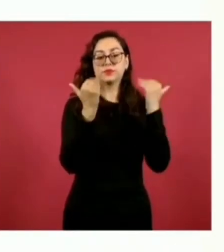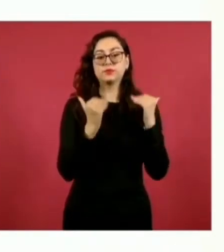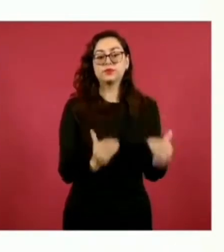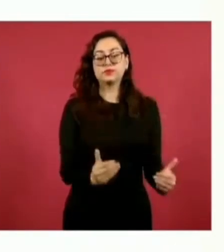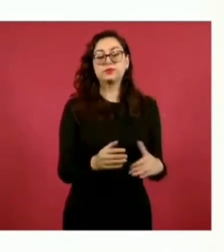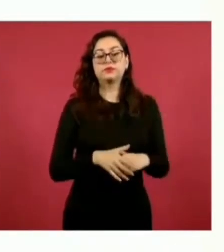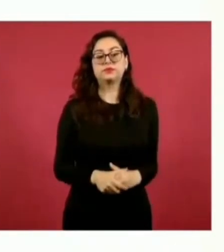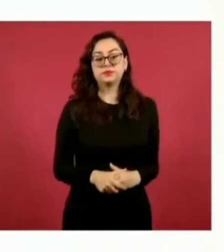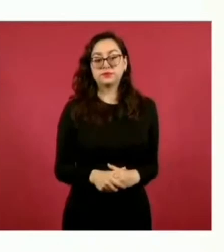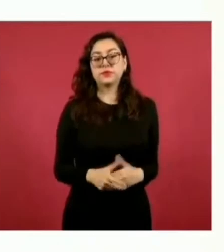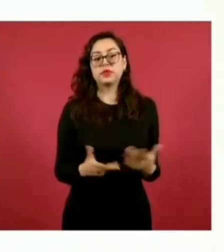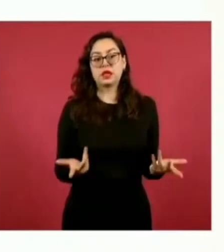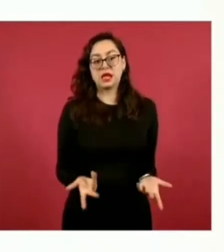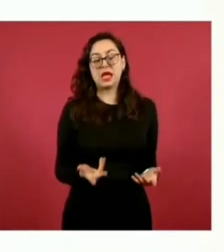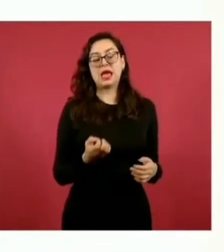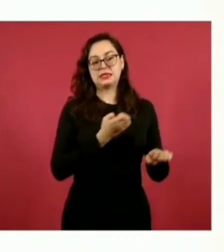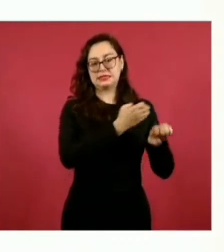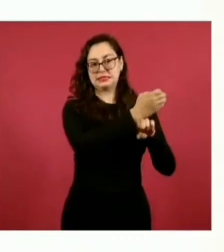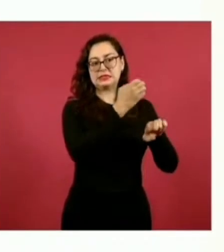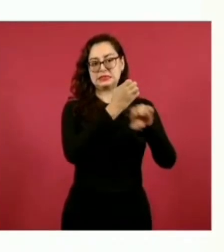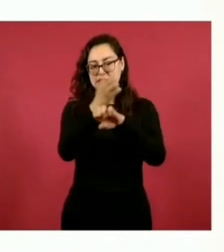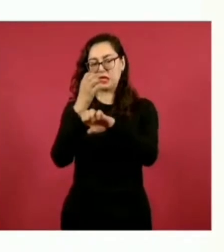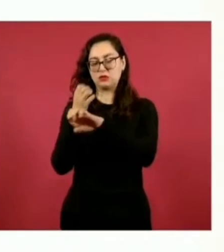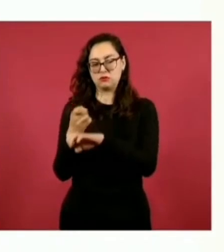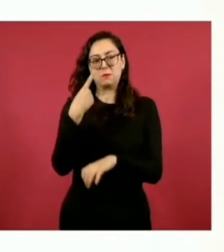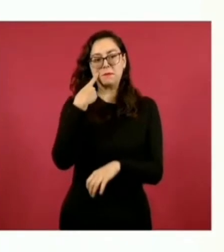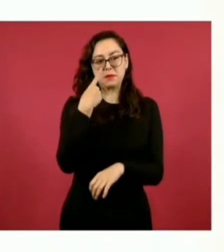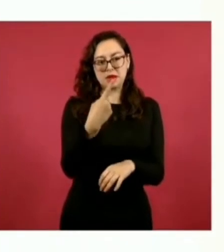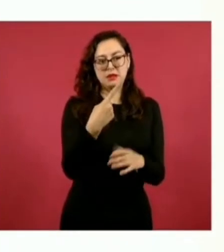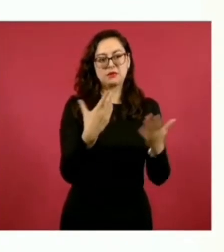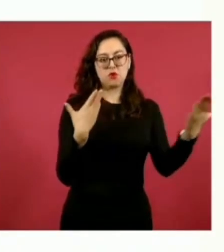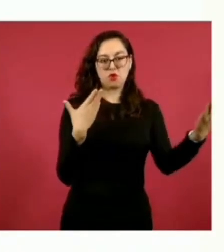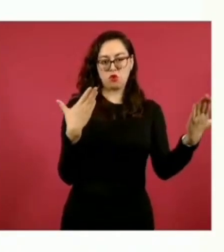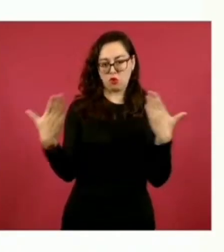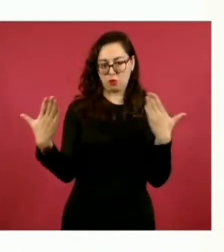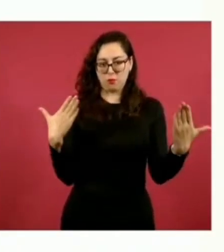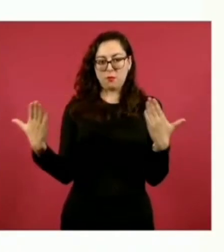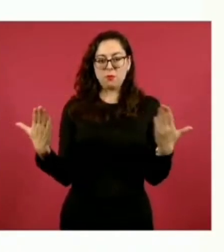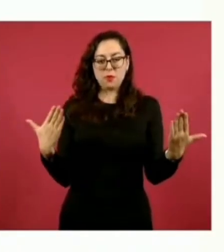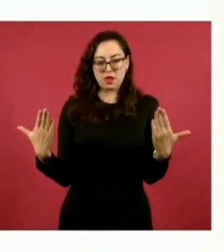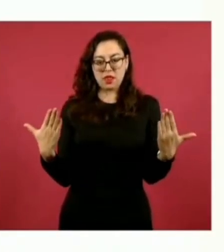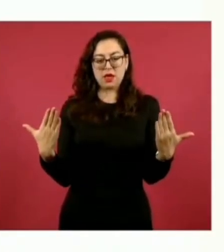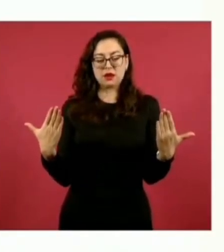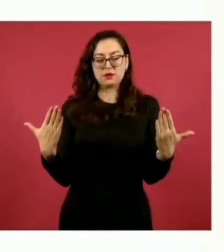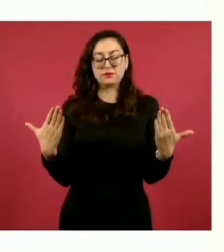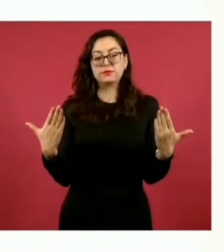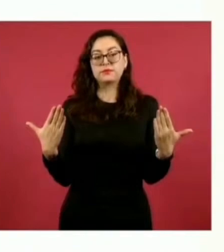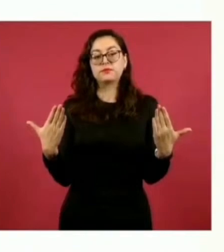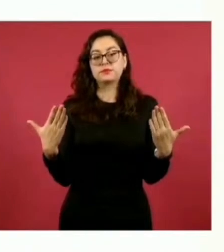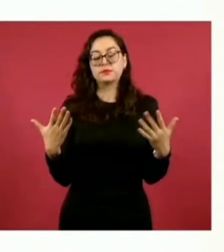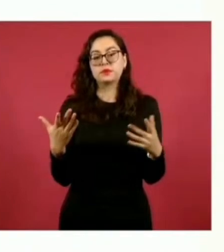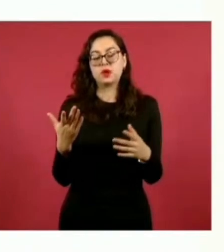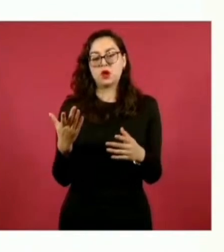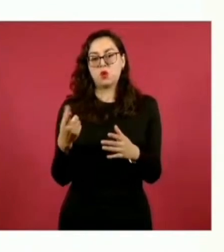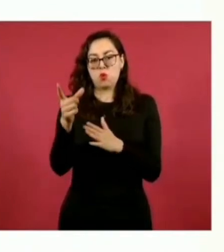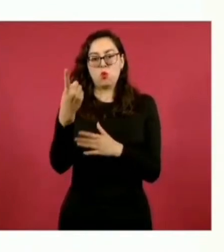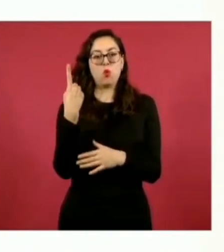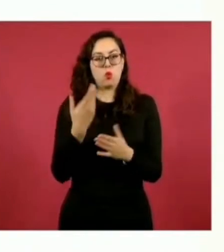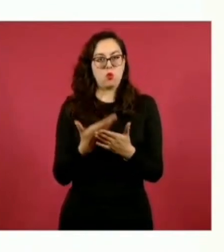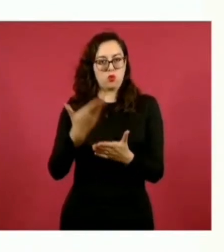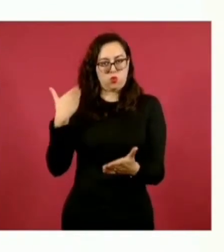vemos cada uno de esos estados en comparación con el mes anterior